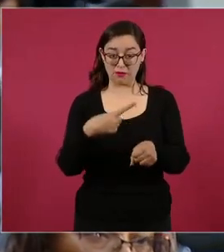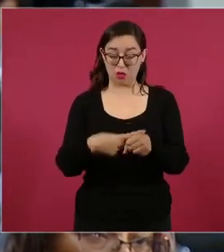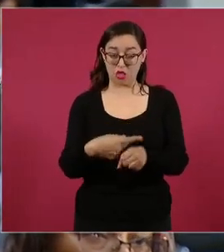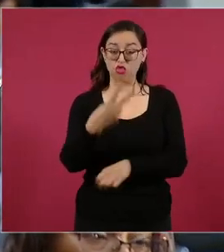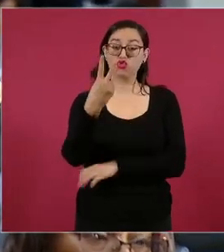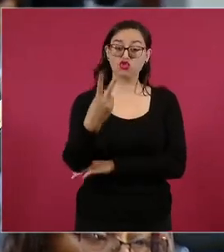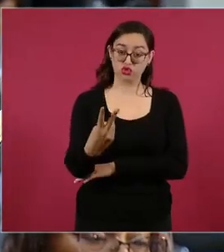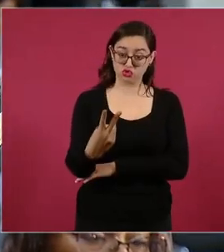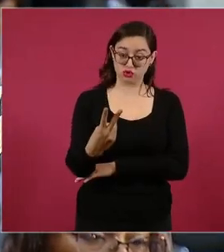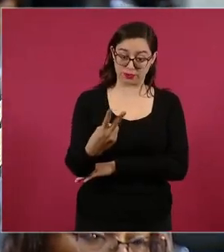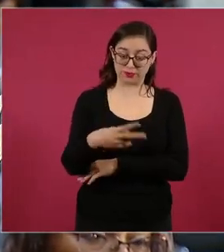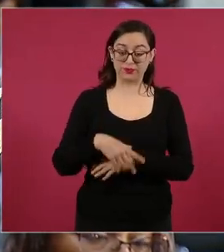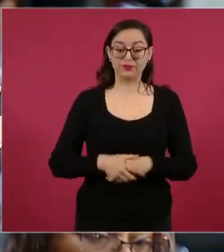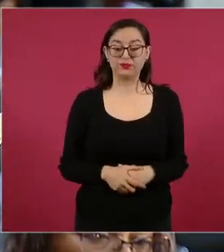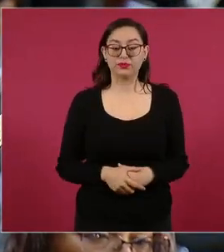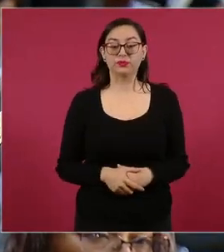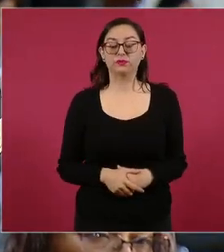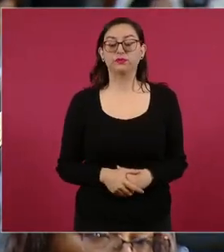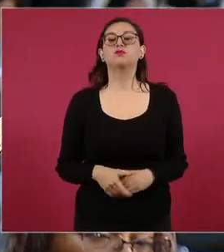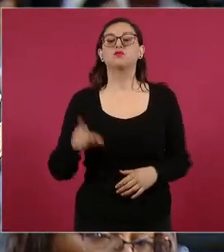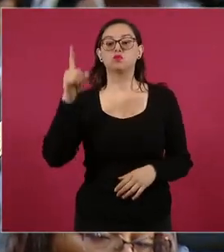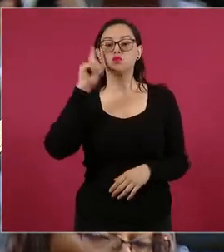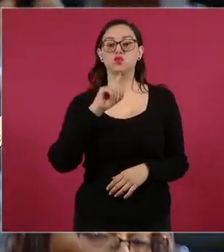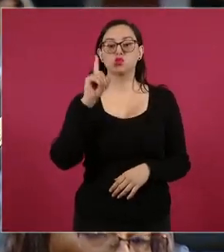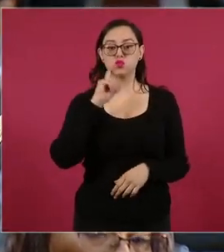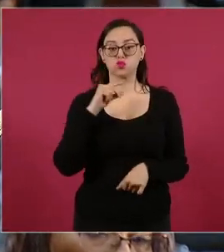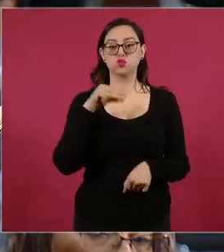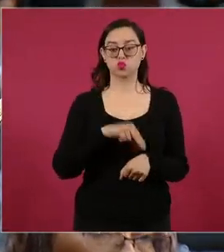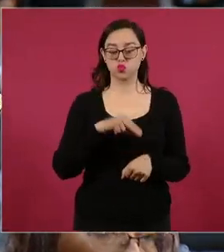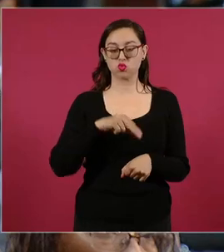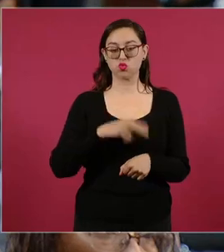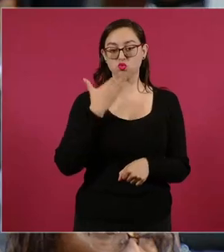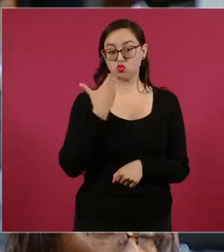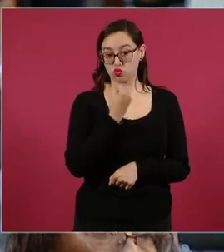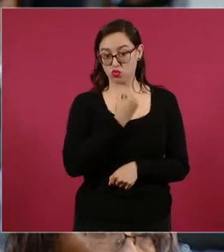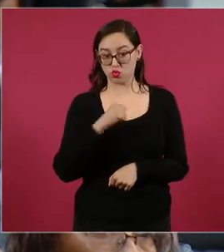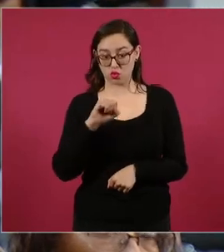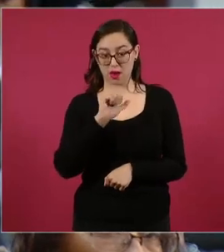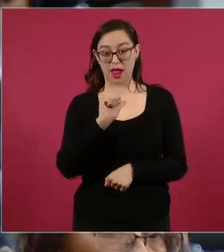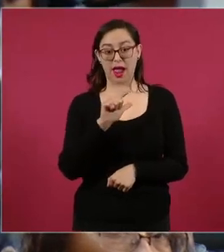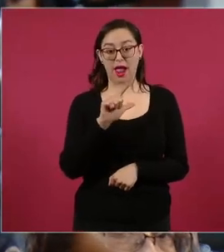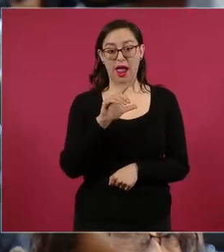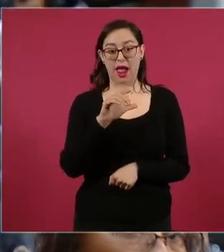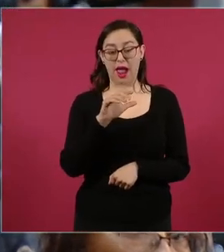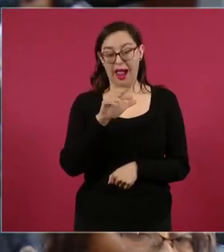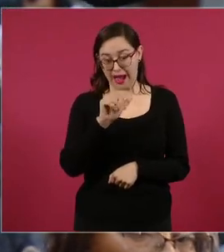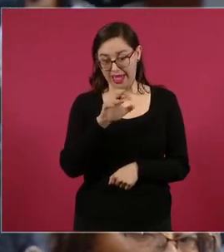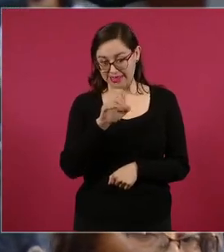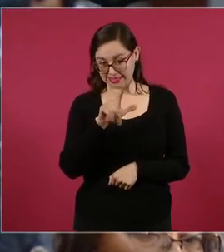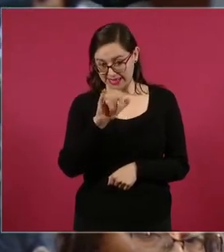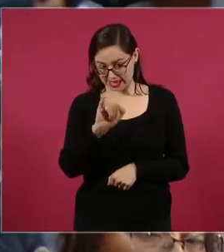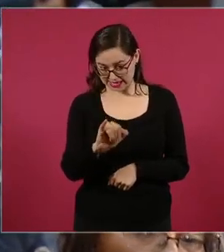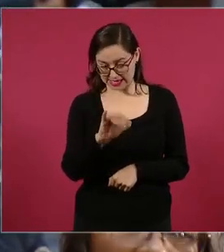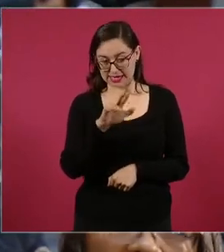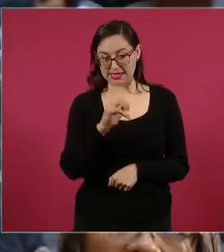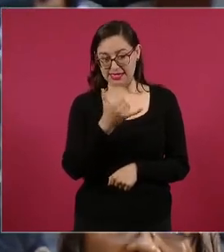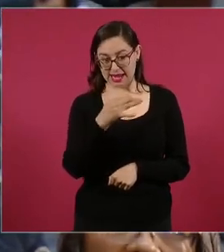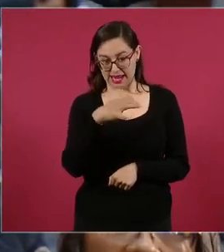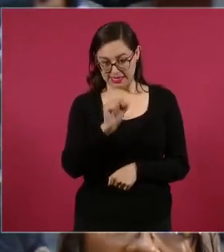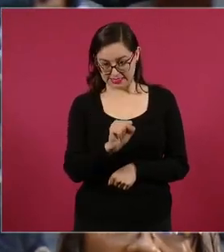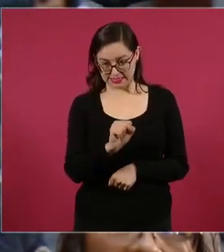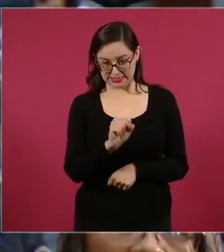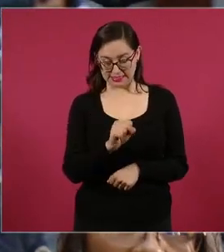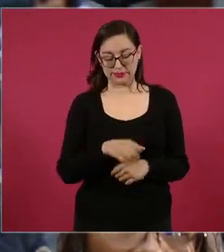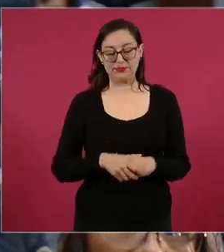siendo atendida por una extraordinaria médica, que es Araceli Reyes Cuayahuitl,